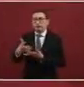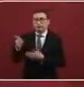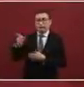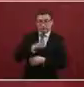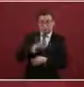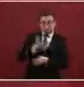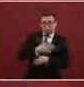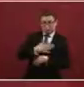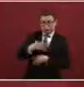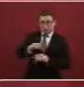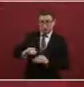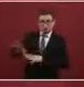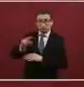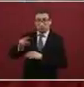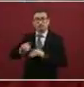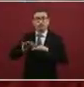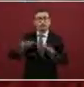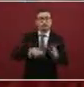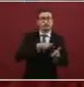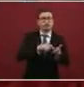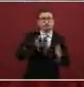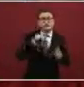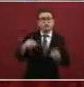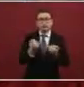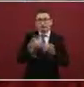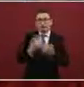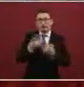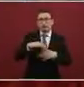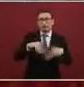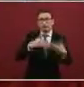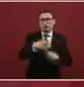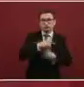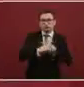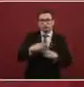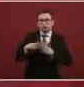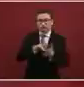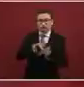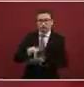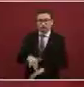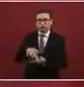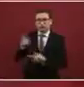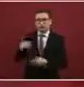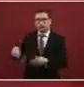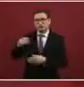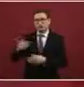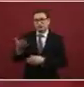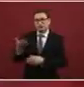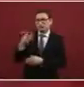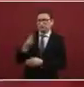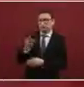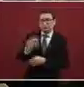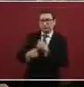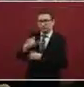España, contribuyeron a hacer posible, gracias a su generoso apoyo desde el exterior, la democracia por la que habían luchado 40 años antes,